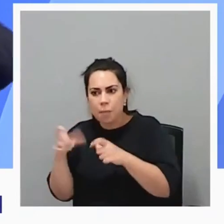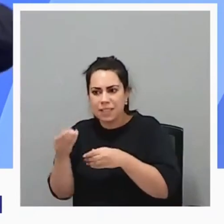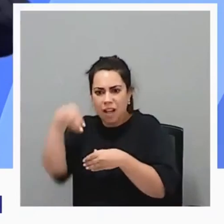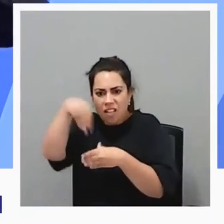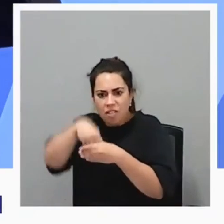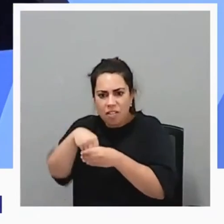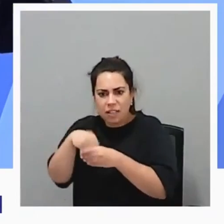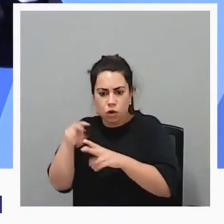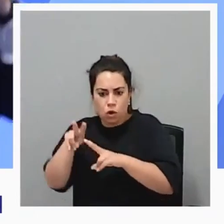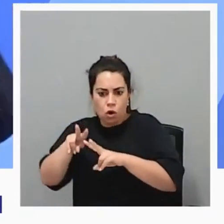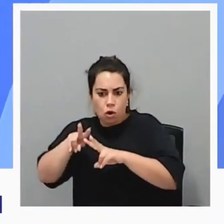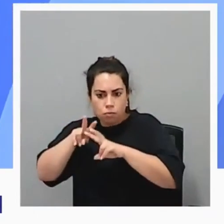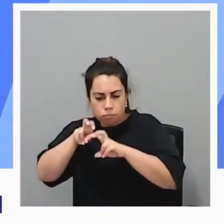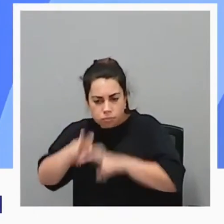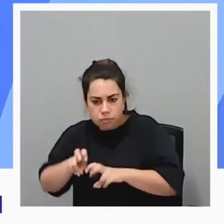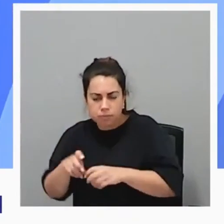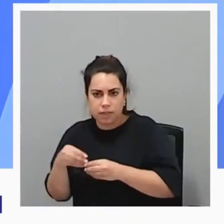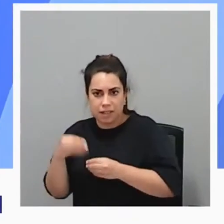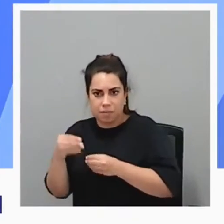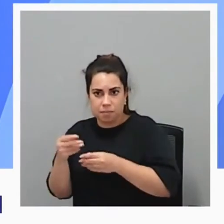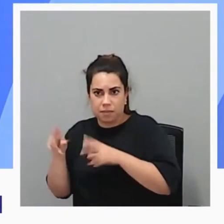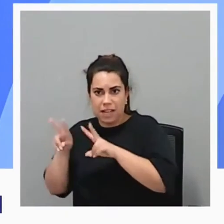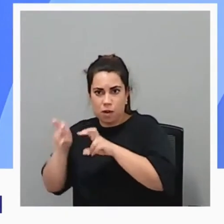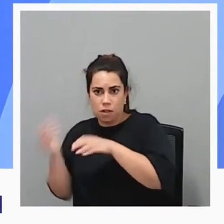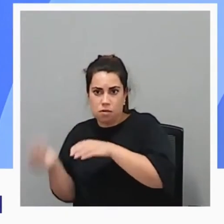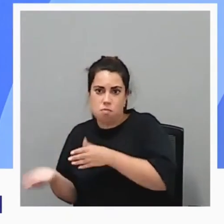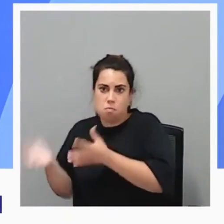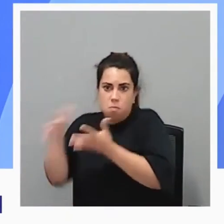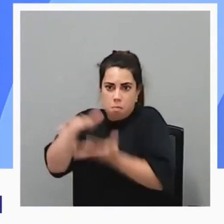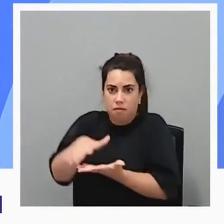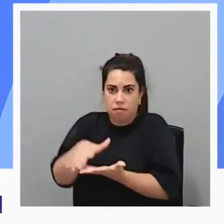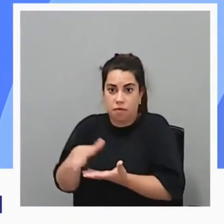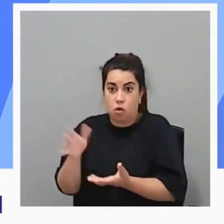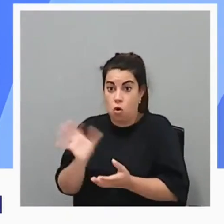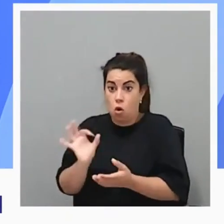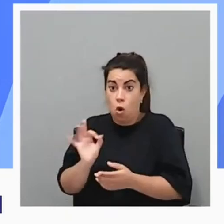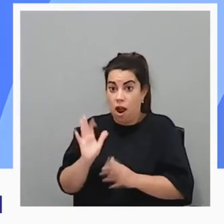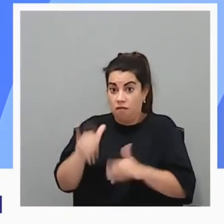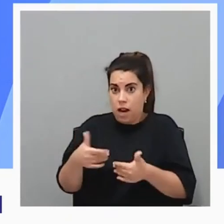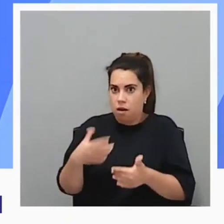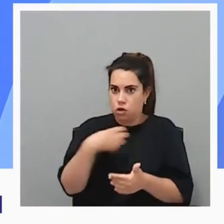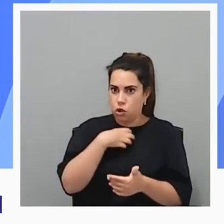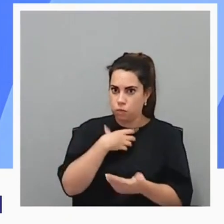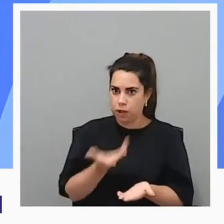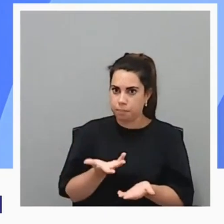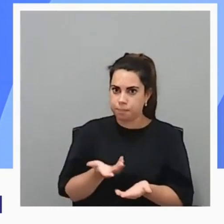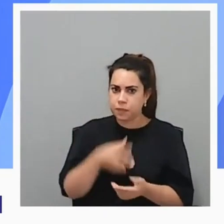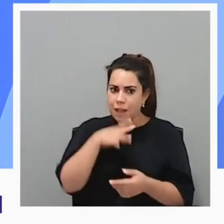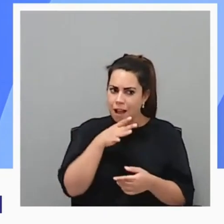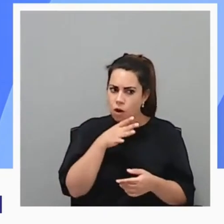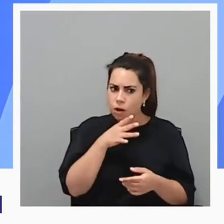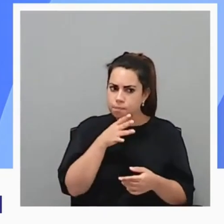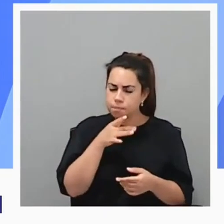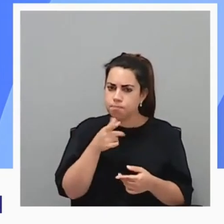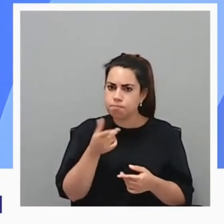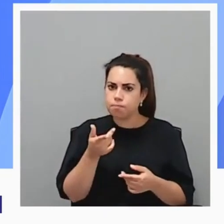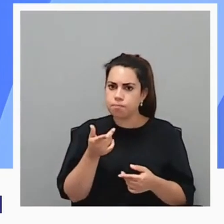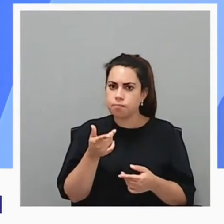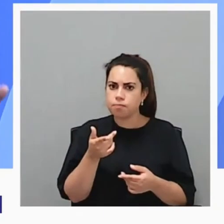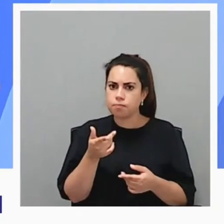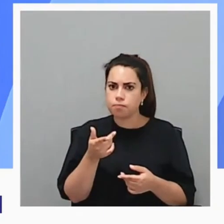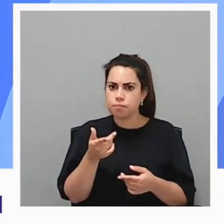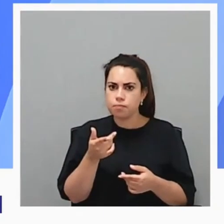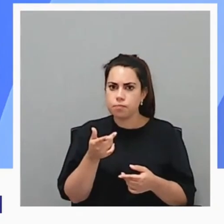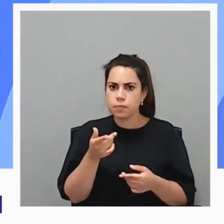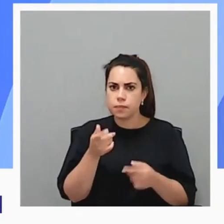monopolios. Tan grandes eran esas organizaciones. Y ahora nos hemos empezado a encontrar con un fenómeno que es el